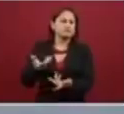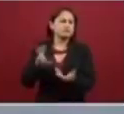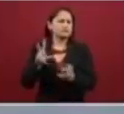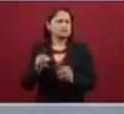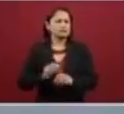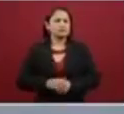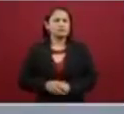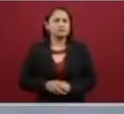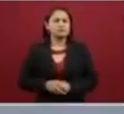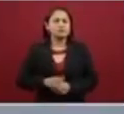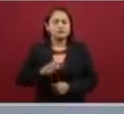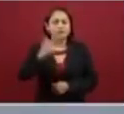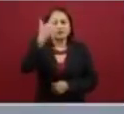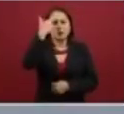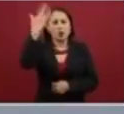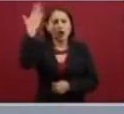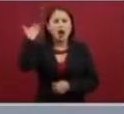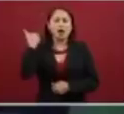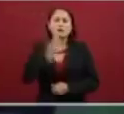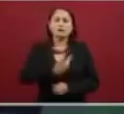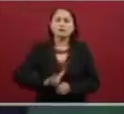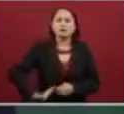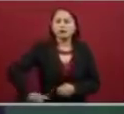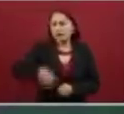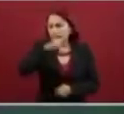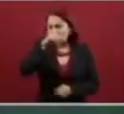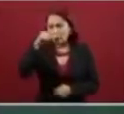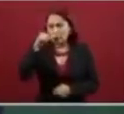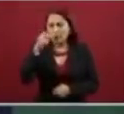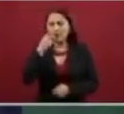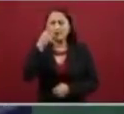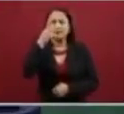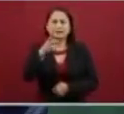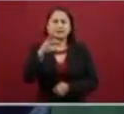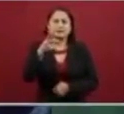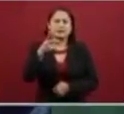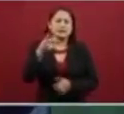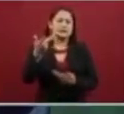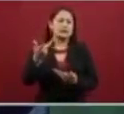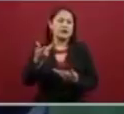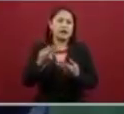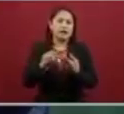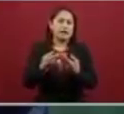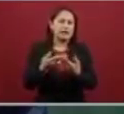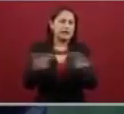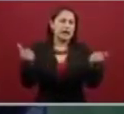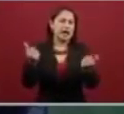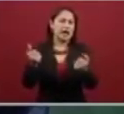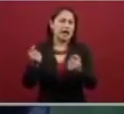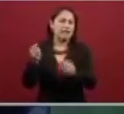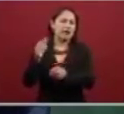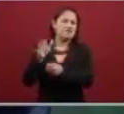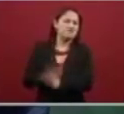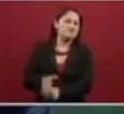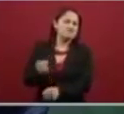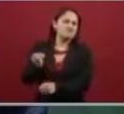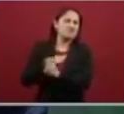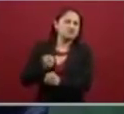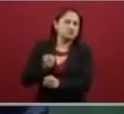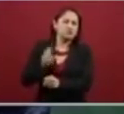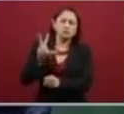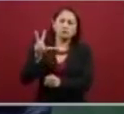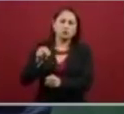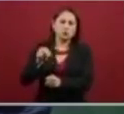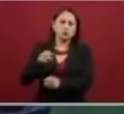el presidente Juárez, nada por la fuerza, todo por la razón y el